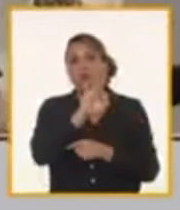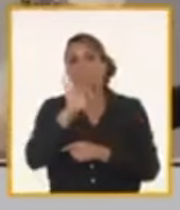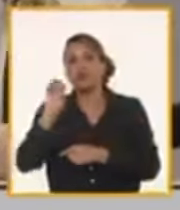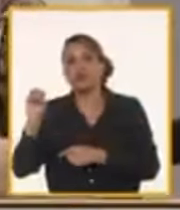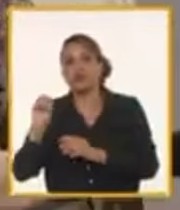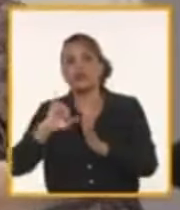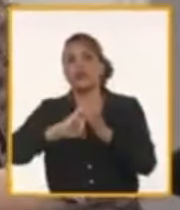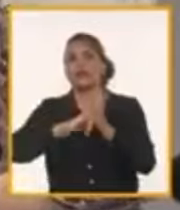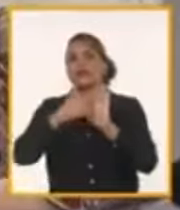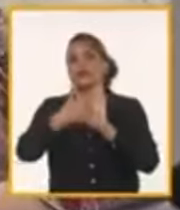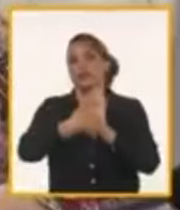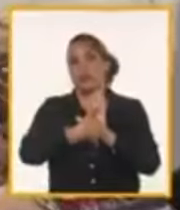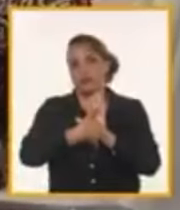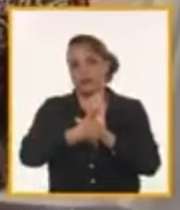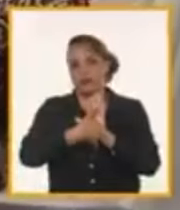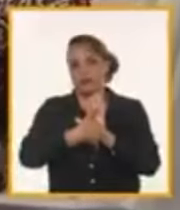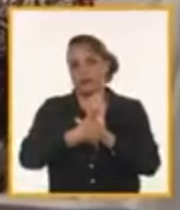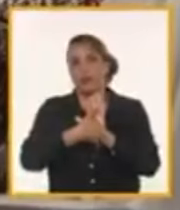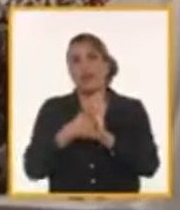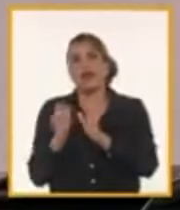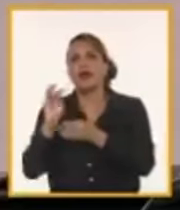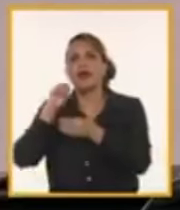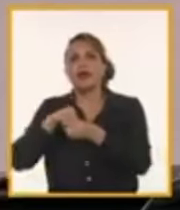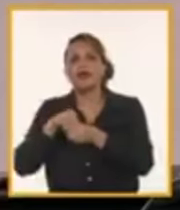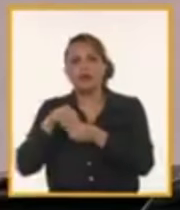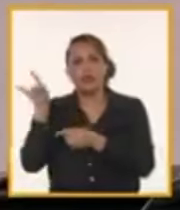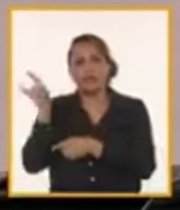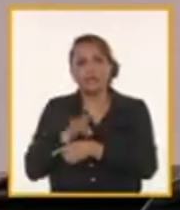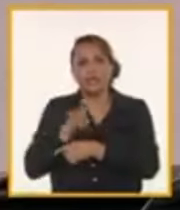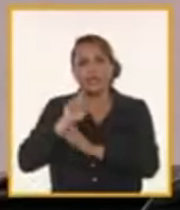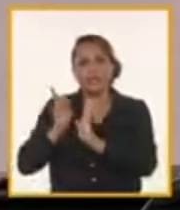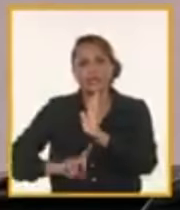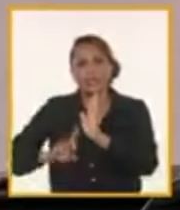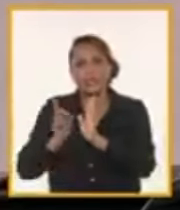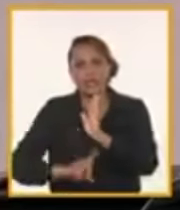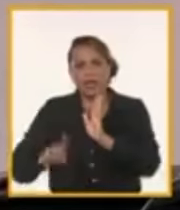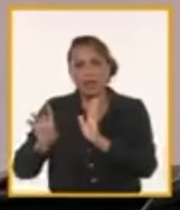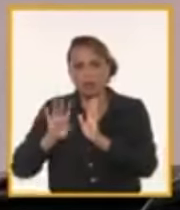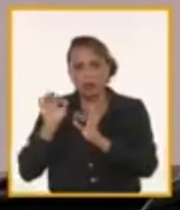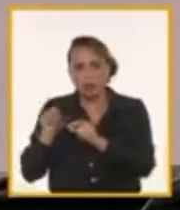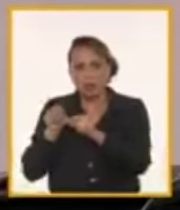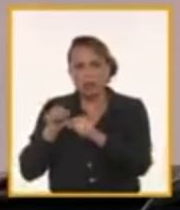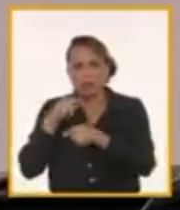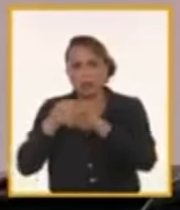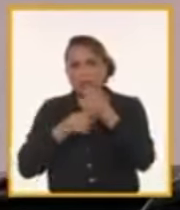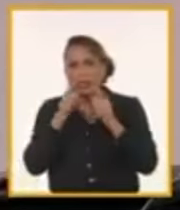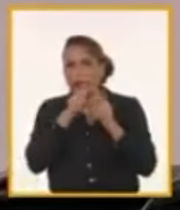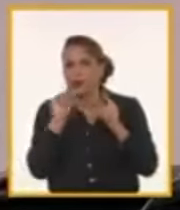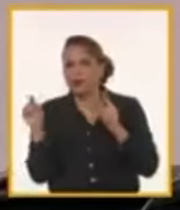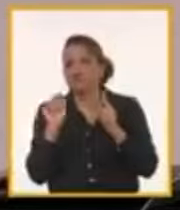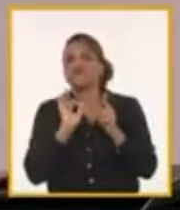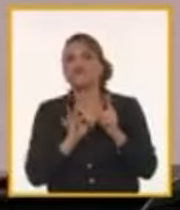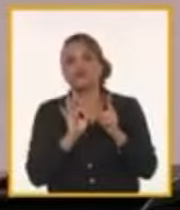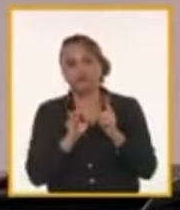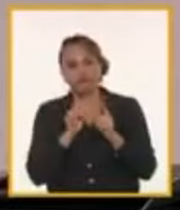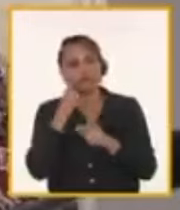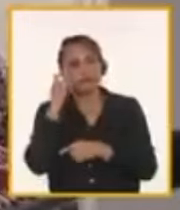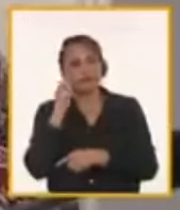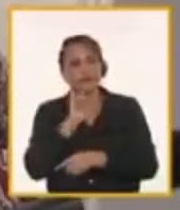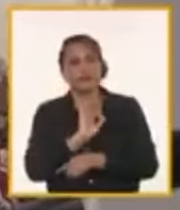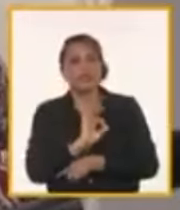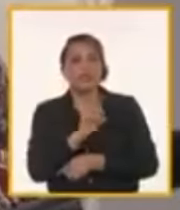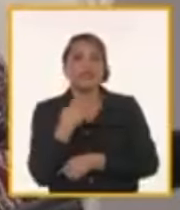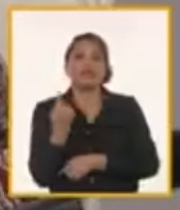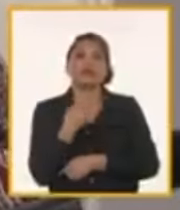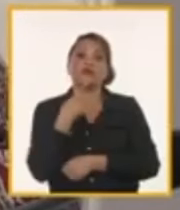entra esto esto que estábamos viendo de las energías renovables lo que está Sant espí yo yo debo decir también que nosotros estamos